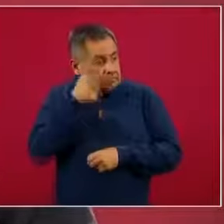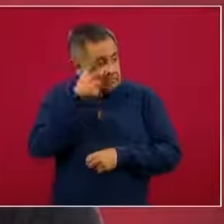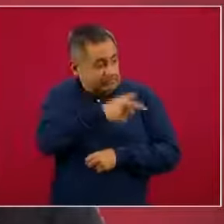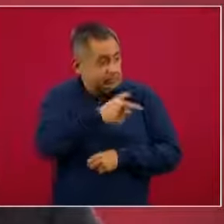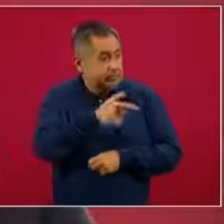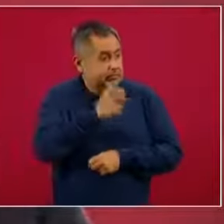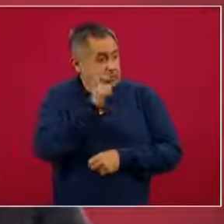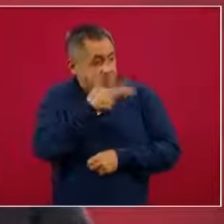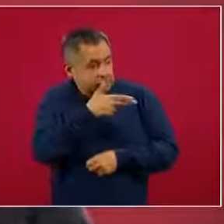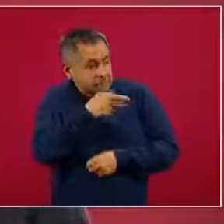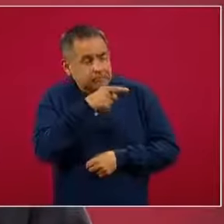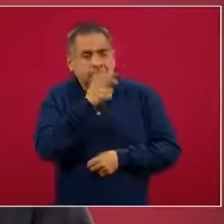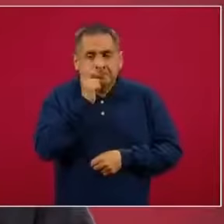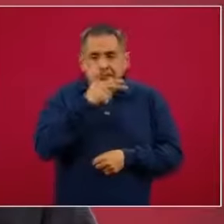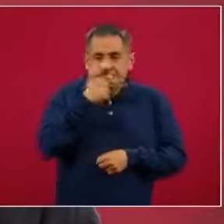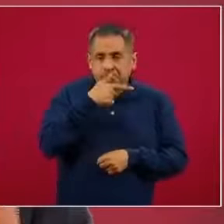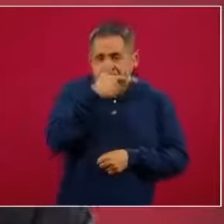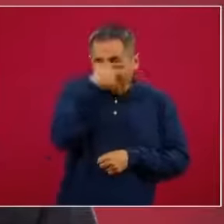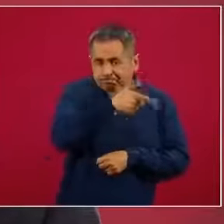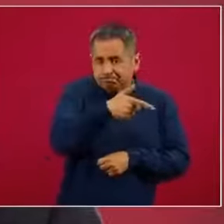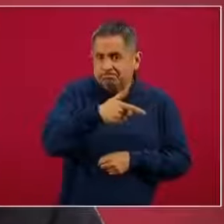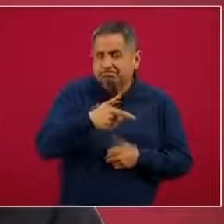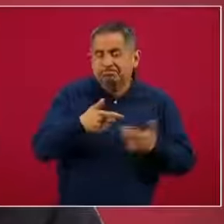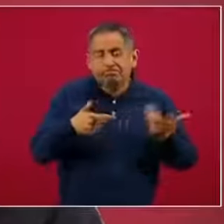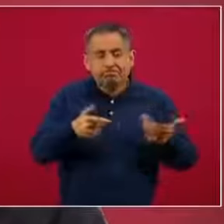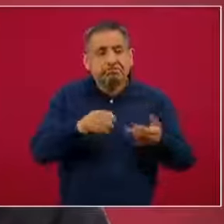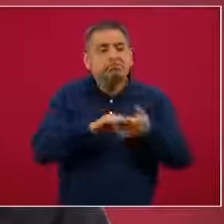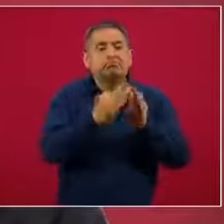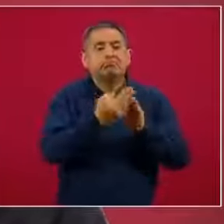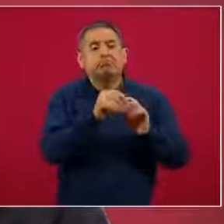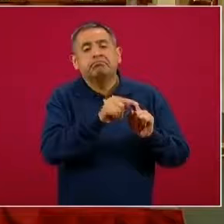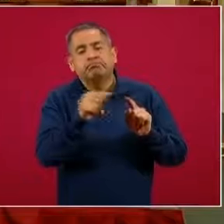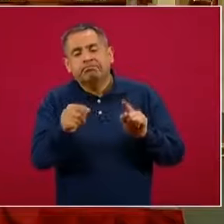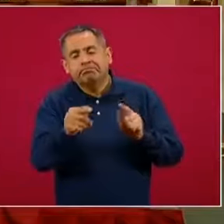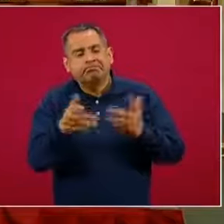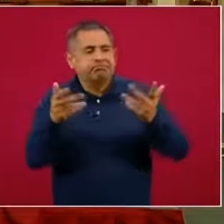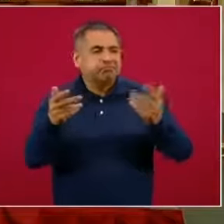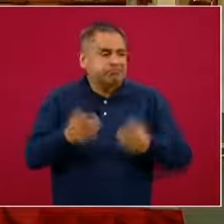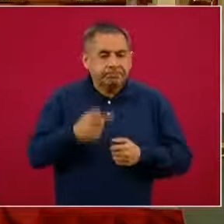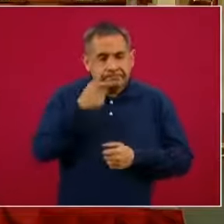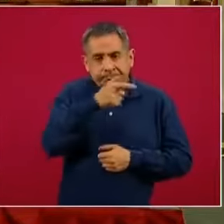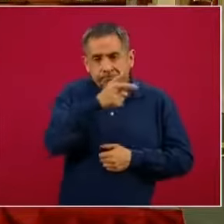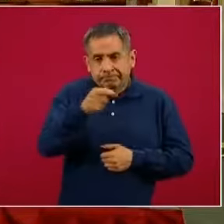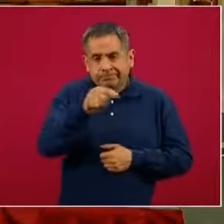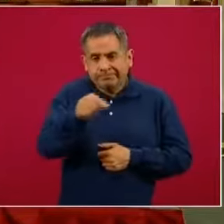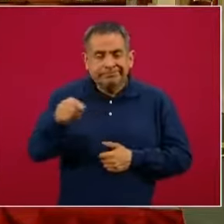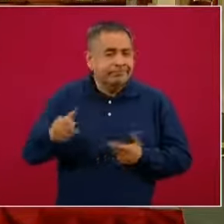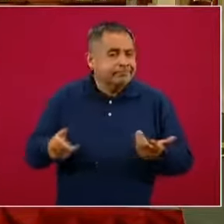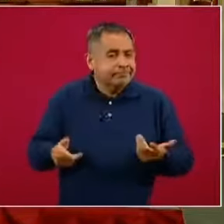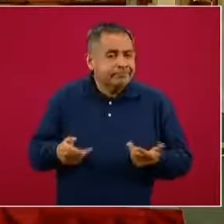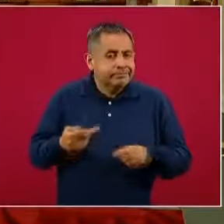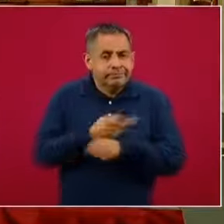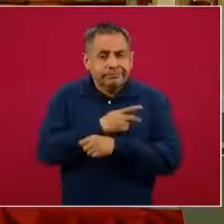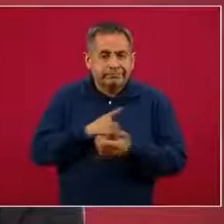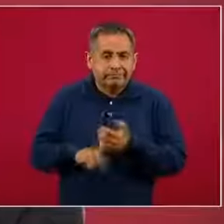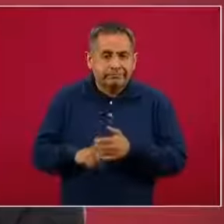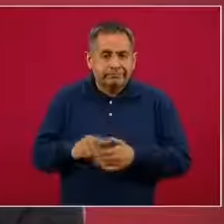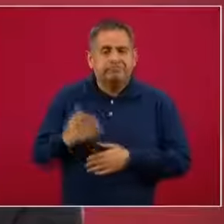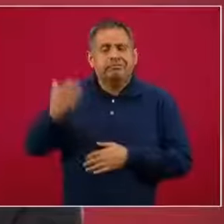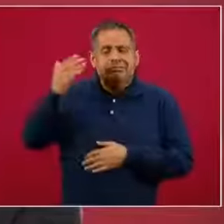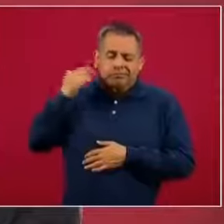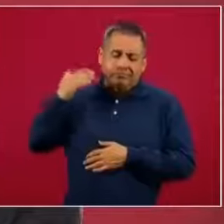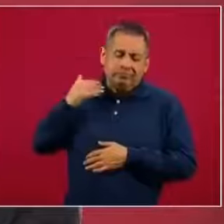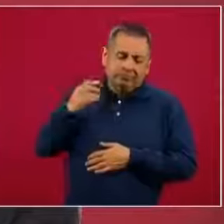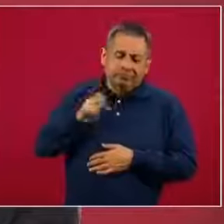y algunos de los estados vecinos, que ya iremos comentando día con día, es una situación que ya hemos pasado en